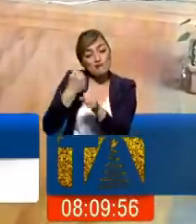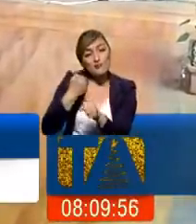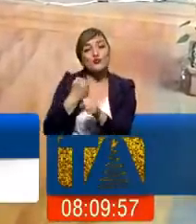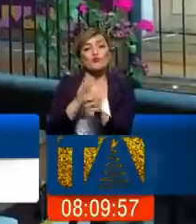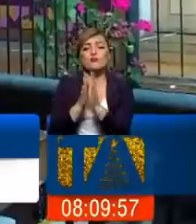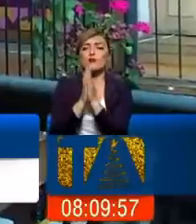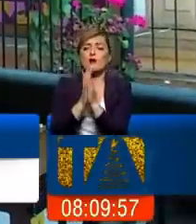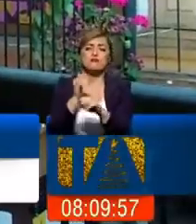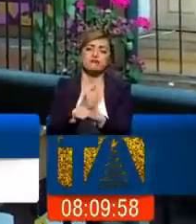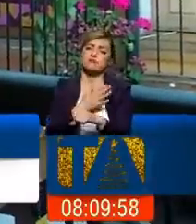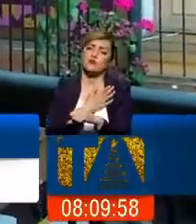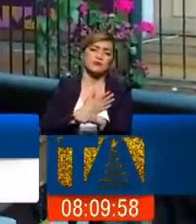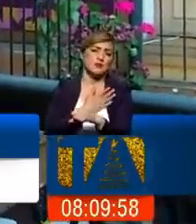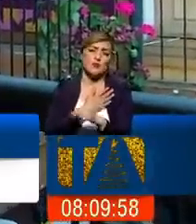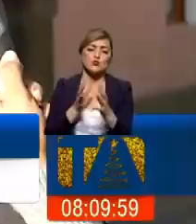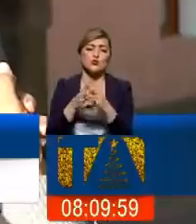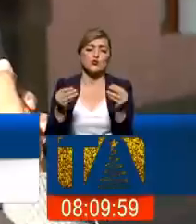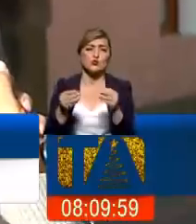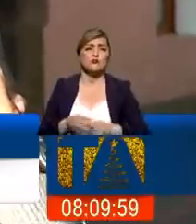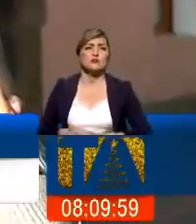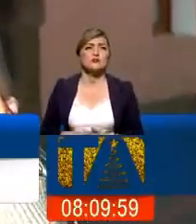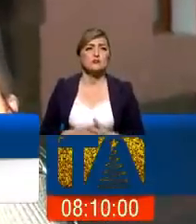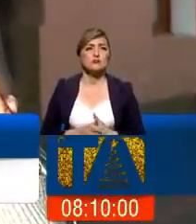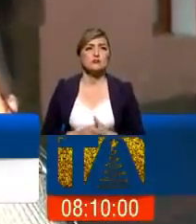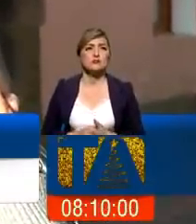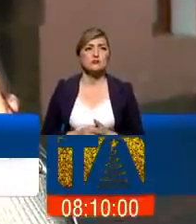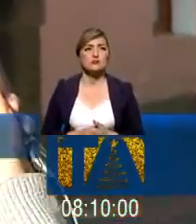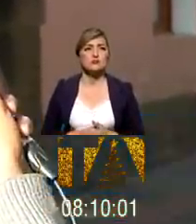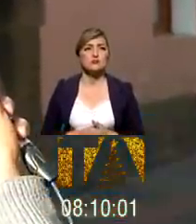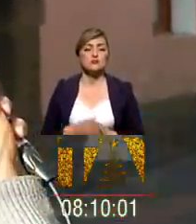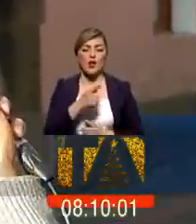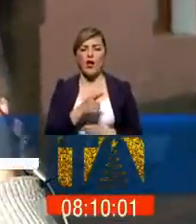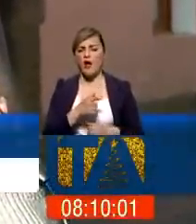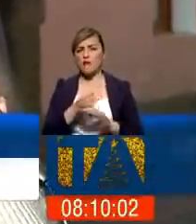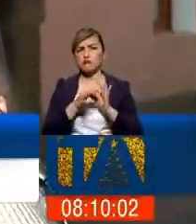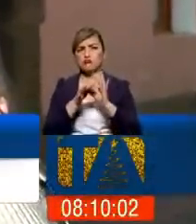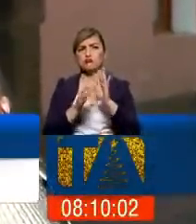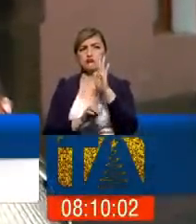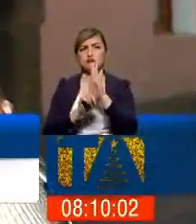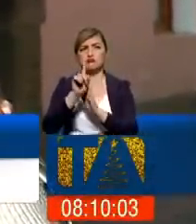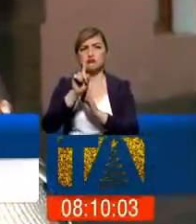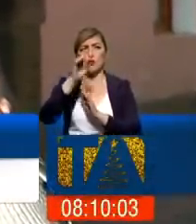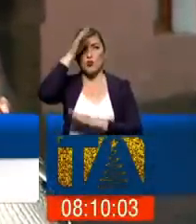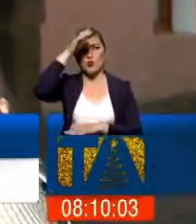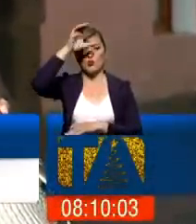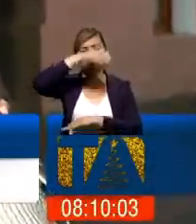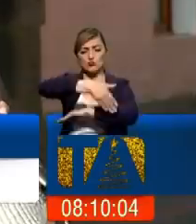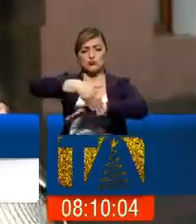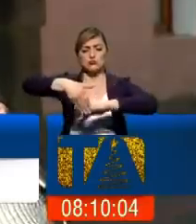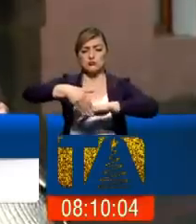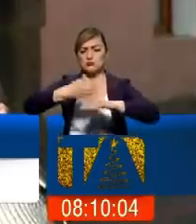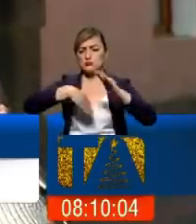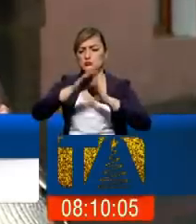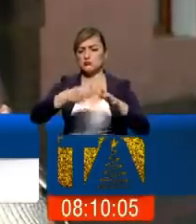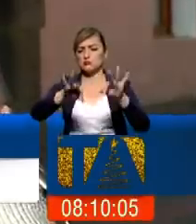piden a las autoridades brindarles una alternativa. Nos viene contribuyendo un factor primordial para el desarrollo de la cultura de esta calle ícona